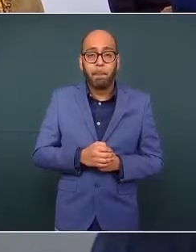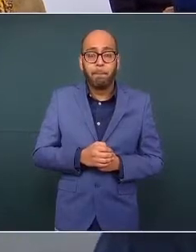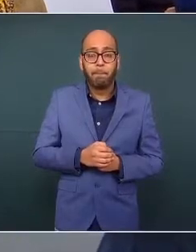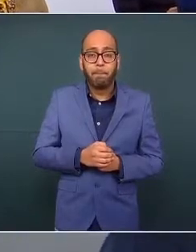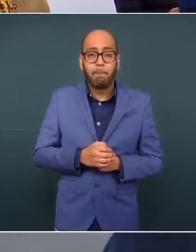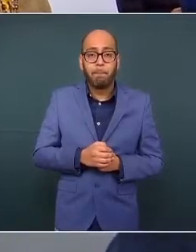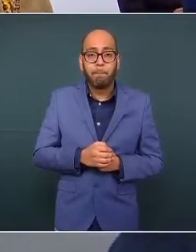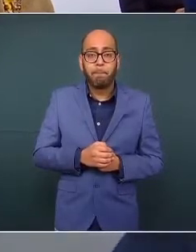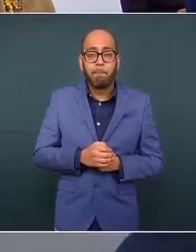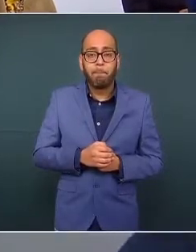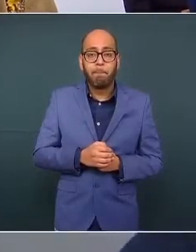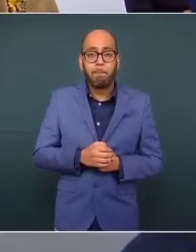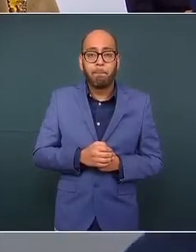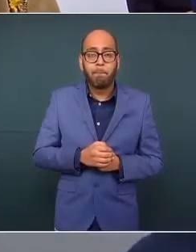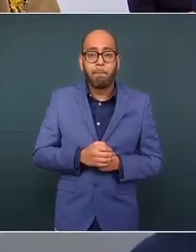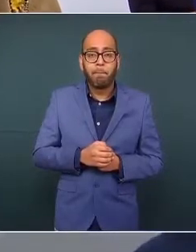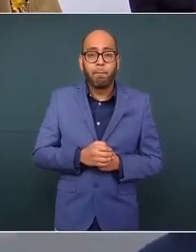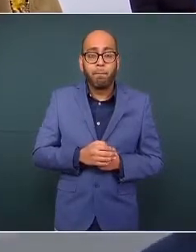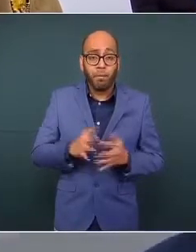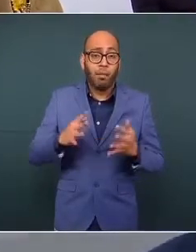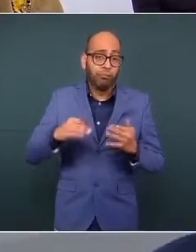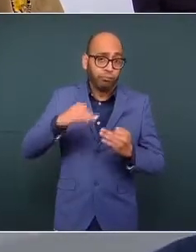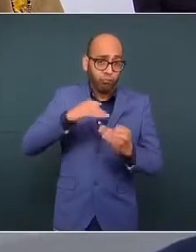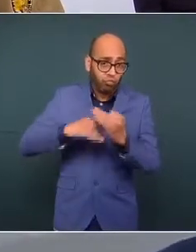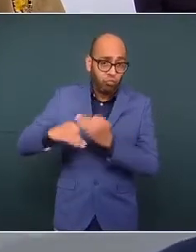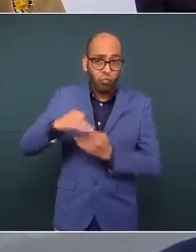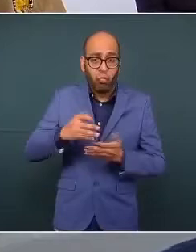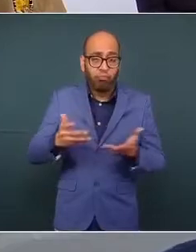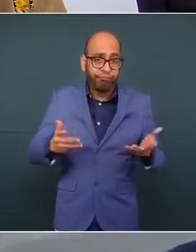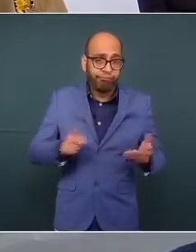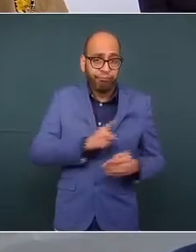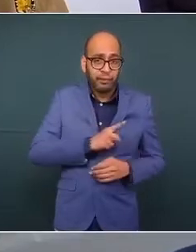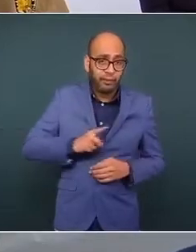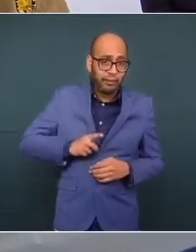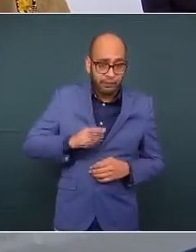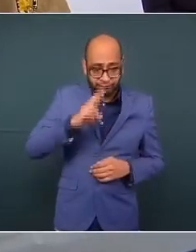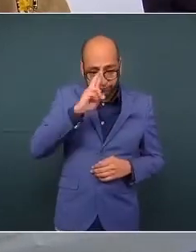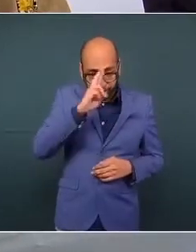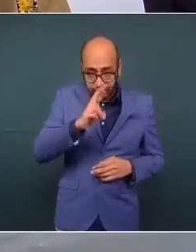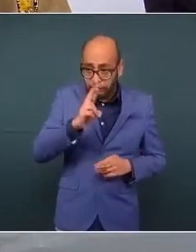Todos pues debemos de respetarnos y no odiar,